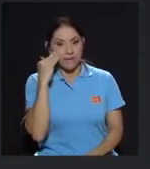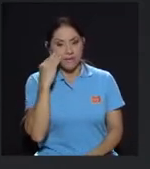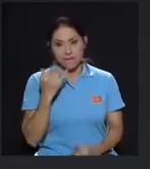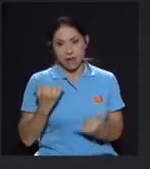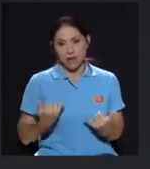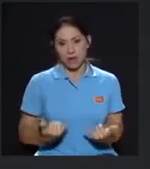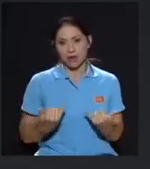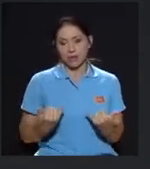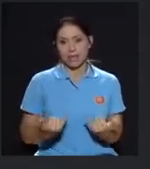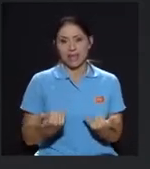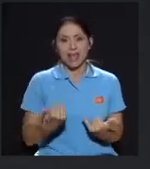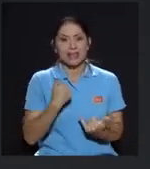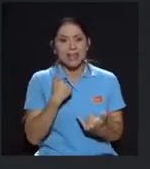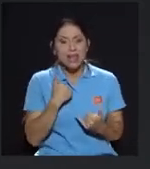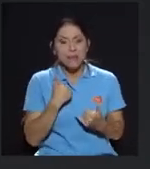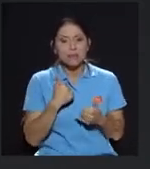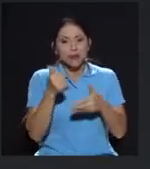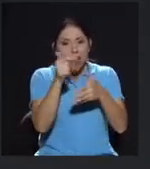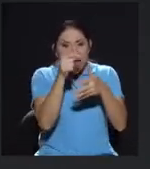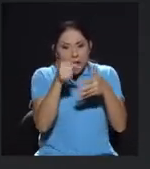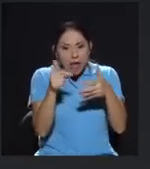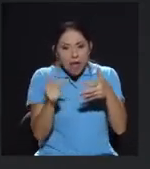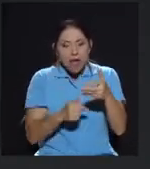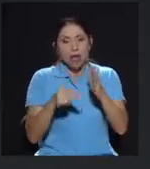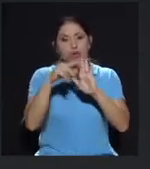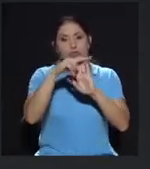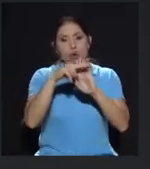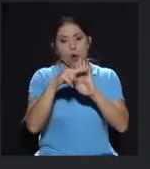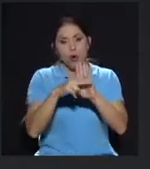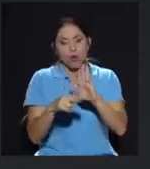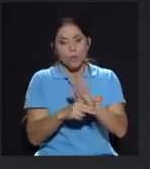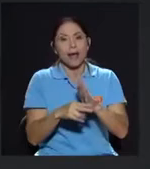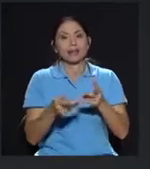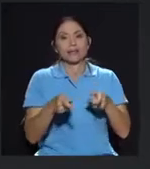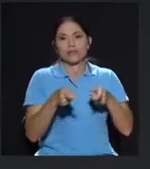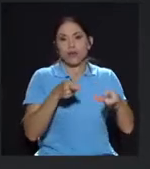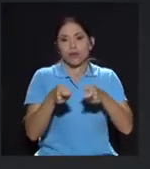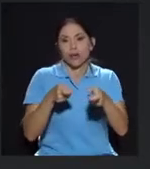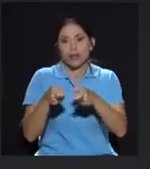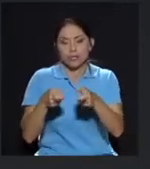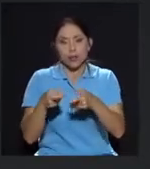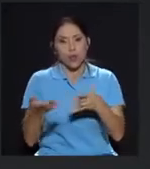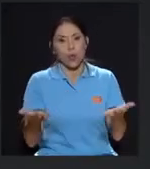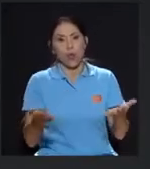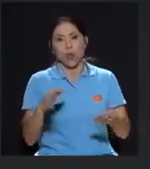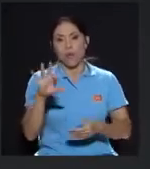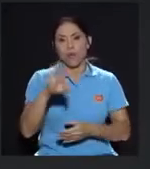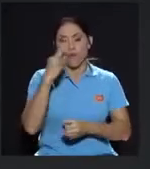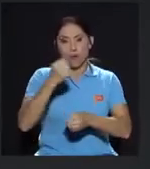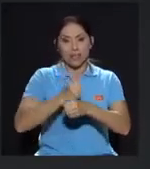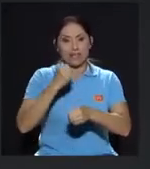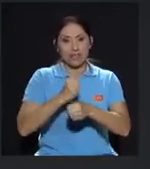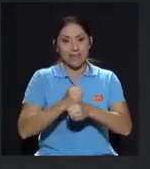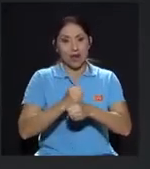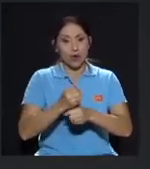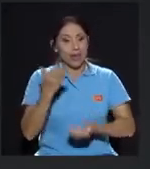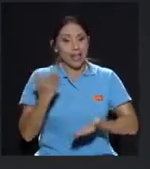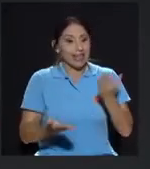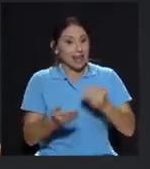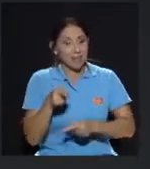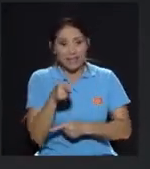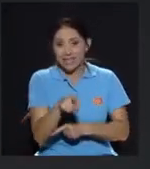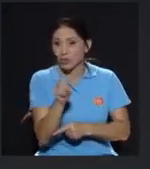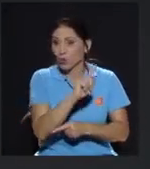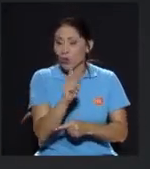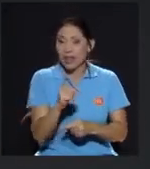un conjunto de normas regulaciones formas de trabajo que probablemente no son las más eficientes o